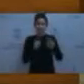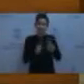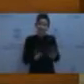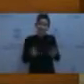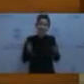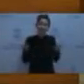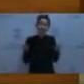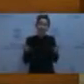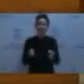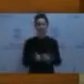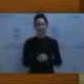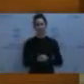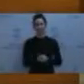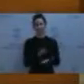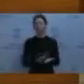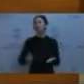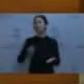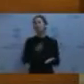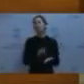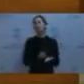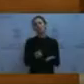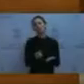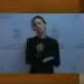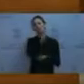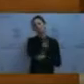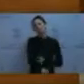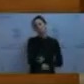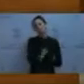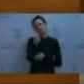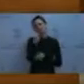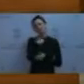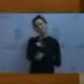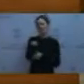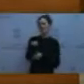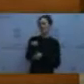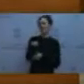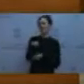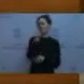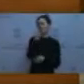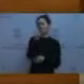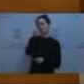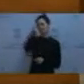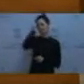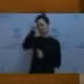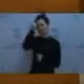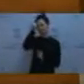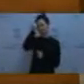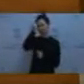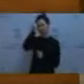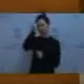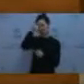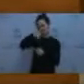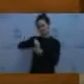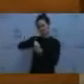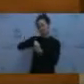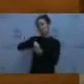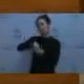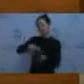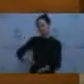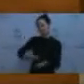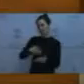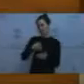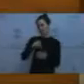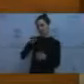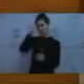sucede que cuando uno examina a los demás en rigor, en consistencia y también